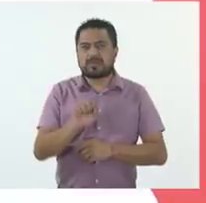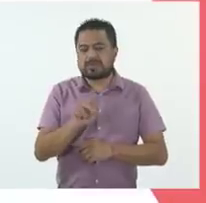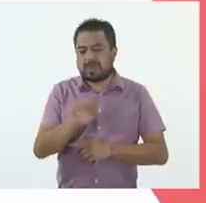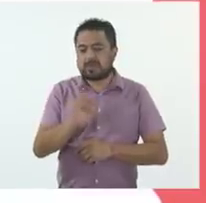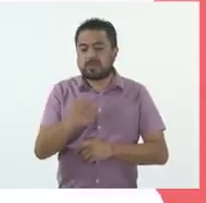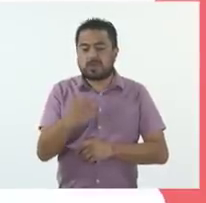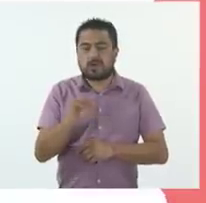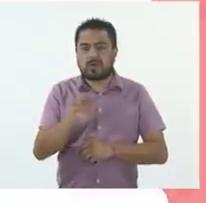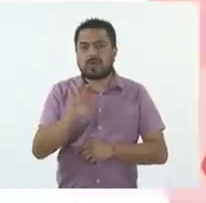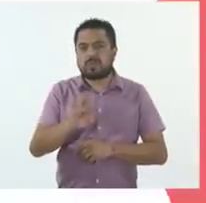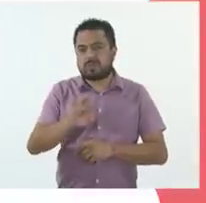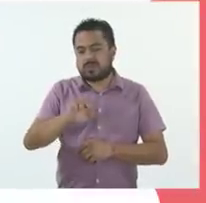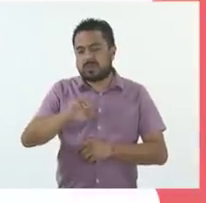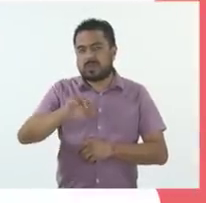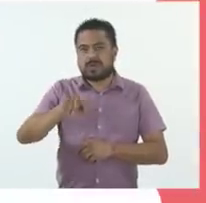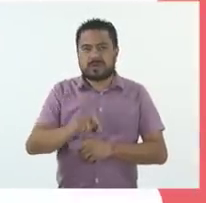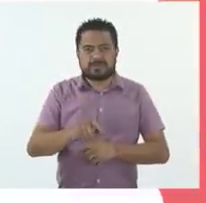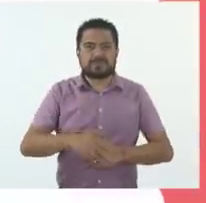conalitec.cep.gov.mx.